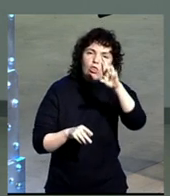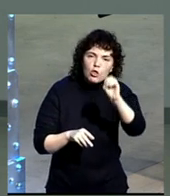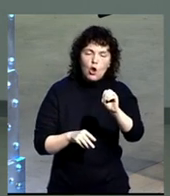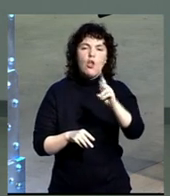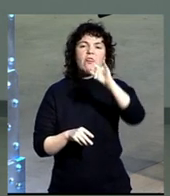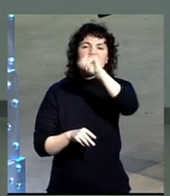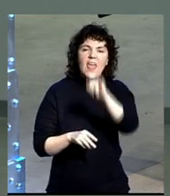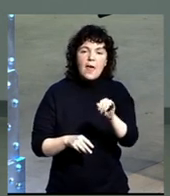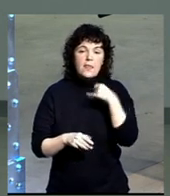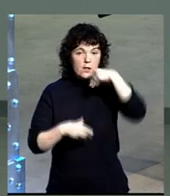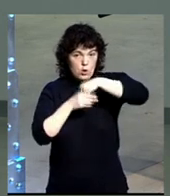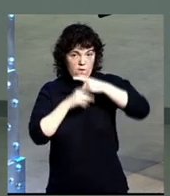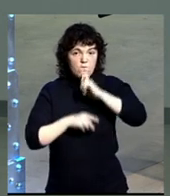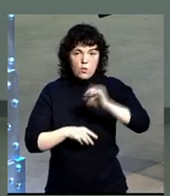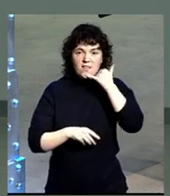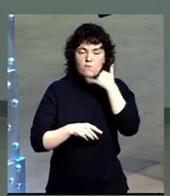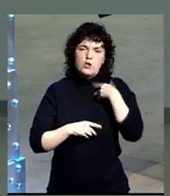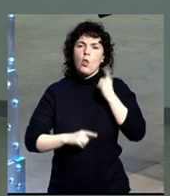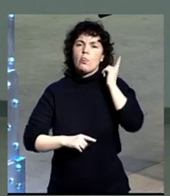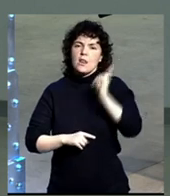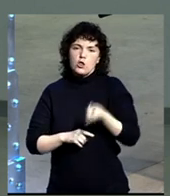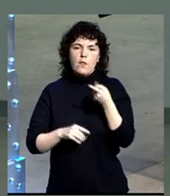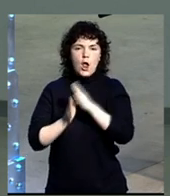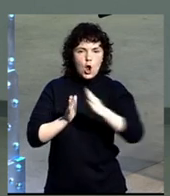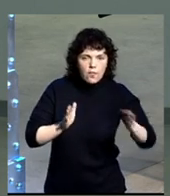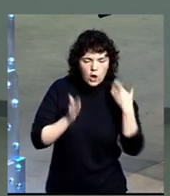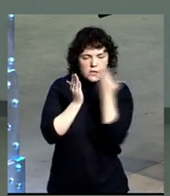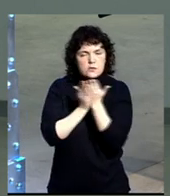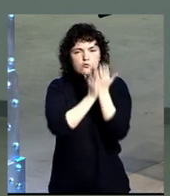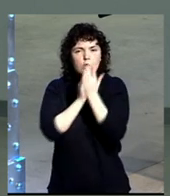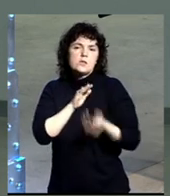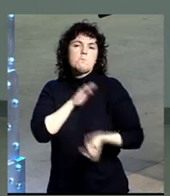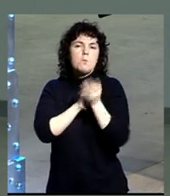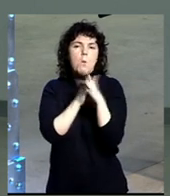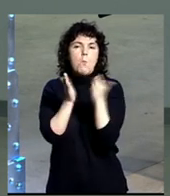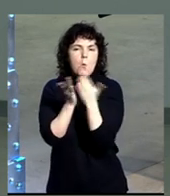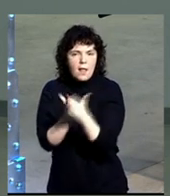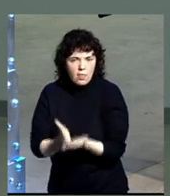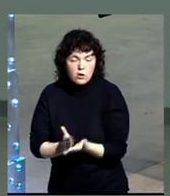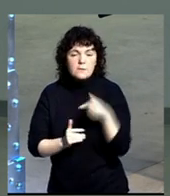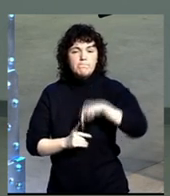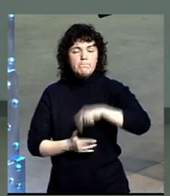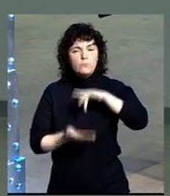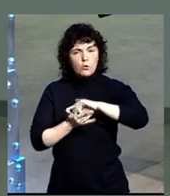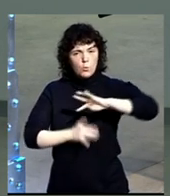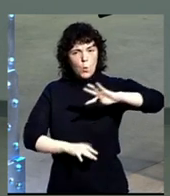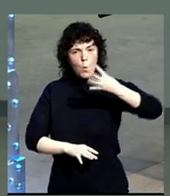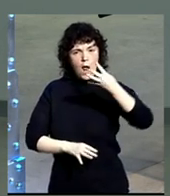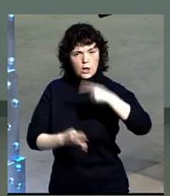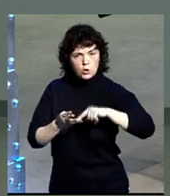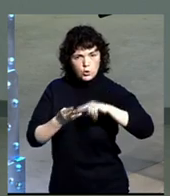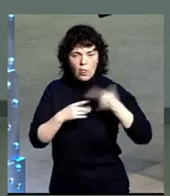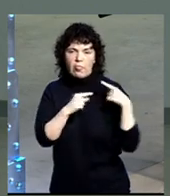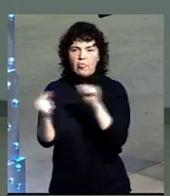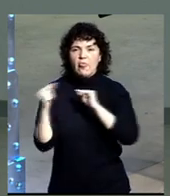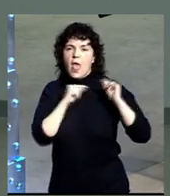dentro de Fundación Telefónica soy director de colecciones, estudios y publicaciones, ¿no? Este es el cuarto debate